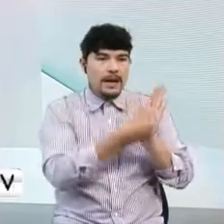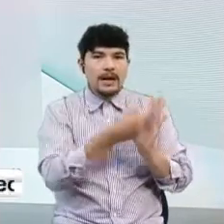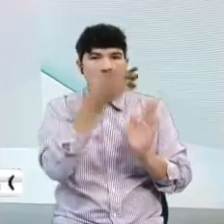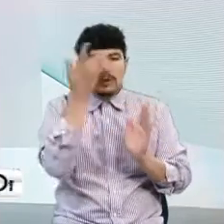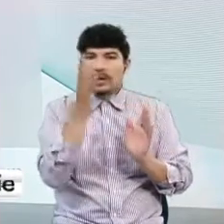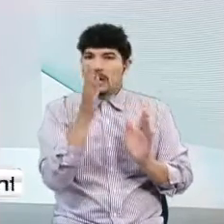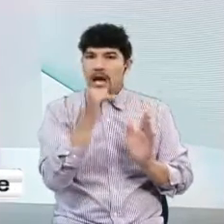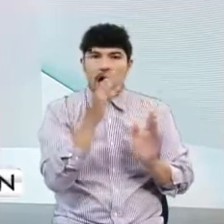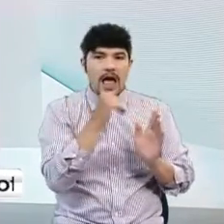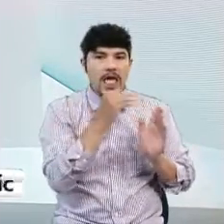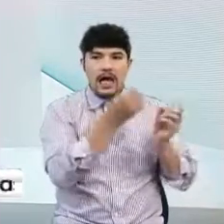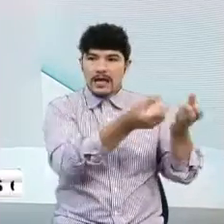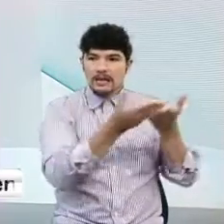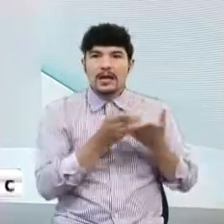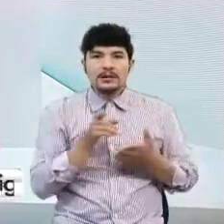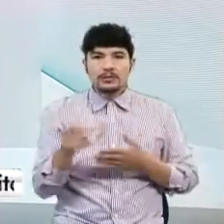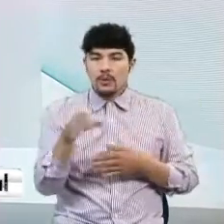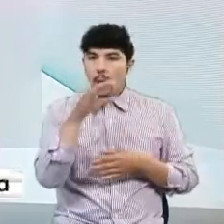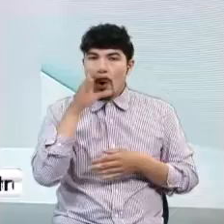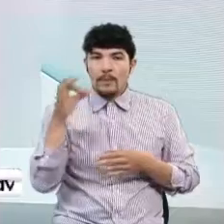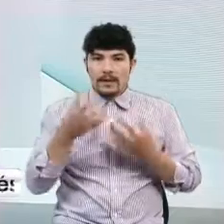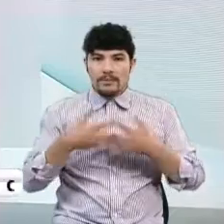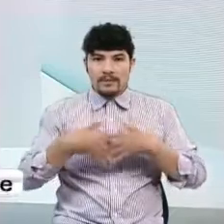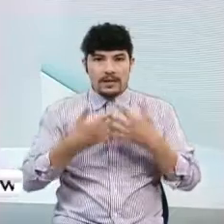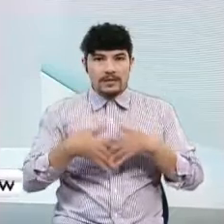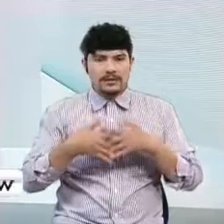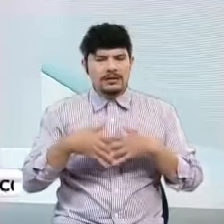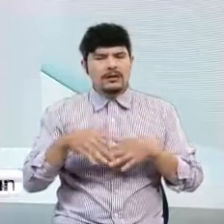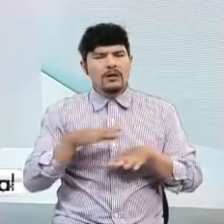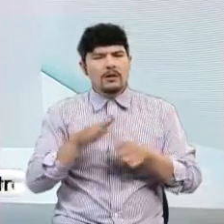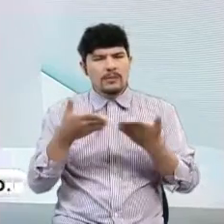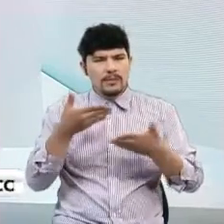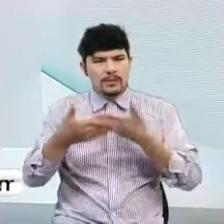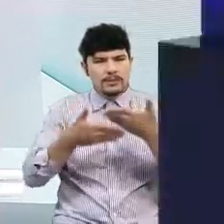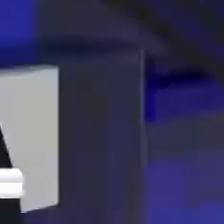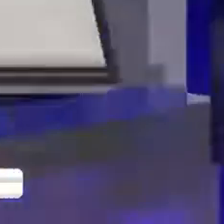de basuras, como lo denunció el diputado. Carlos Cárdenas, ¿cómo va esta demanda?